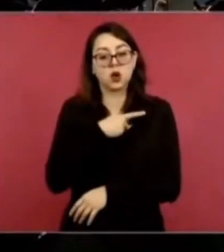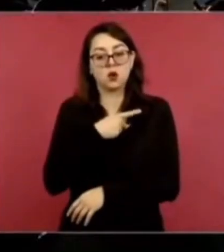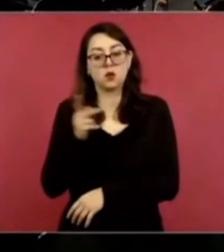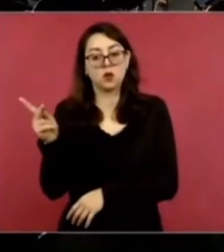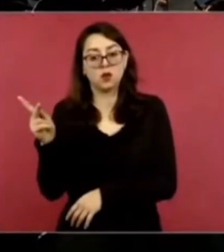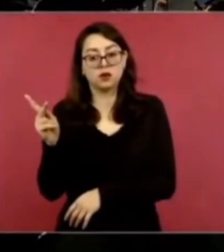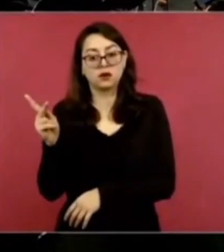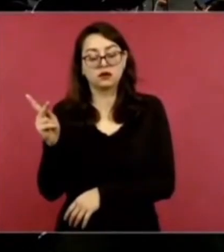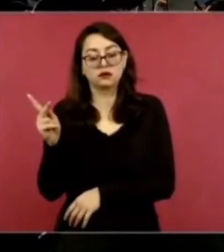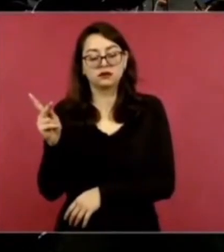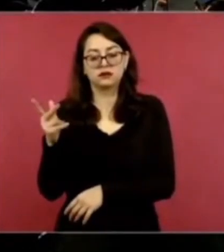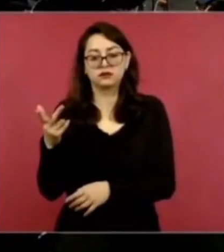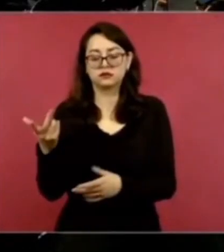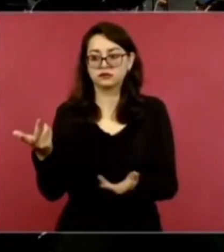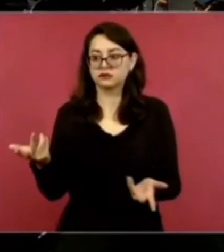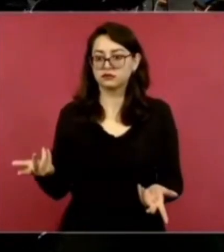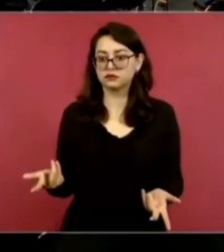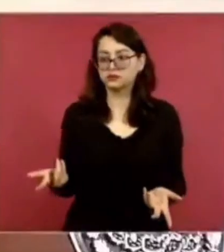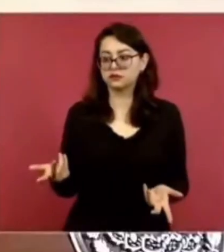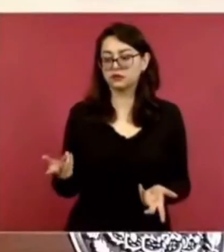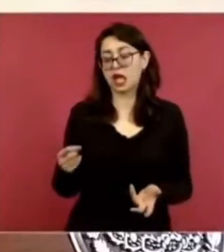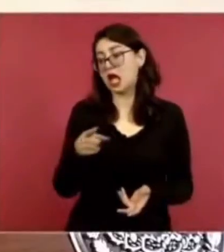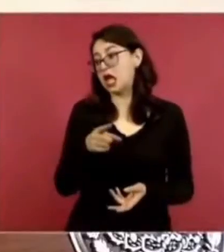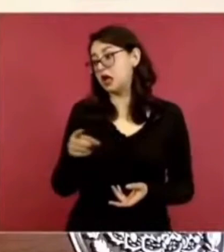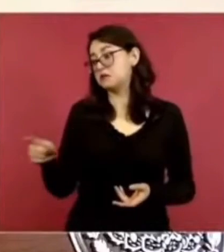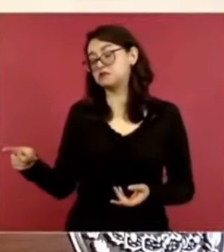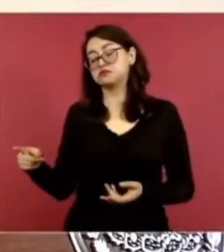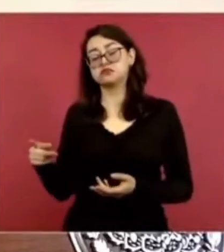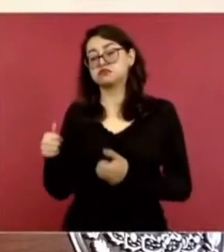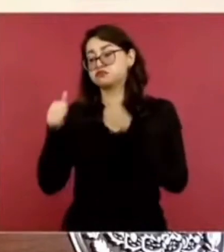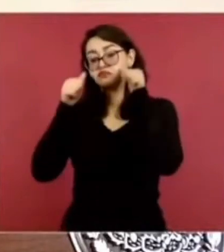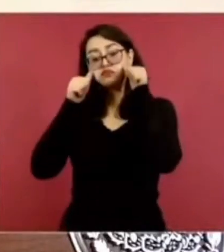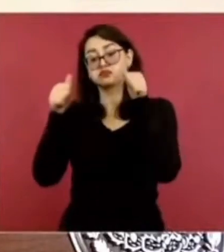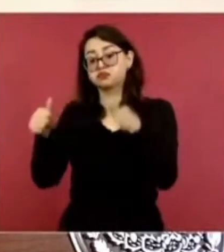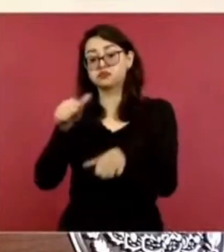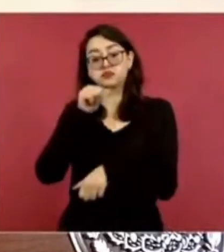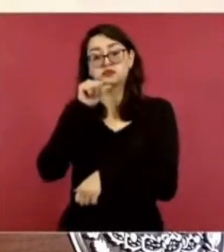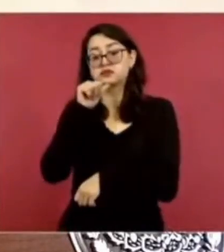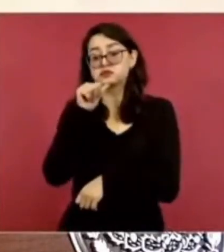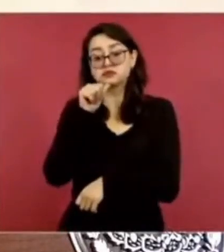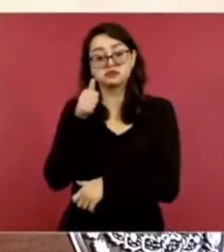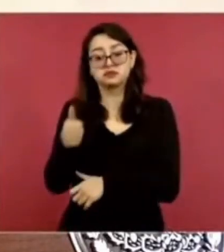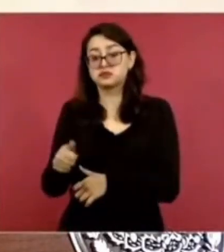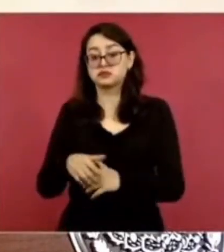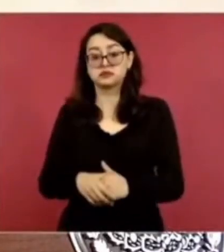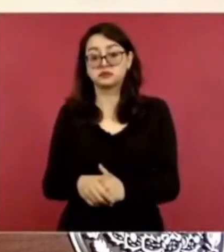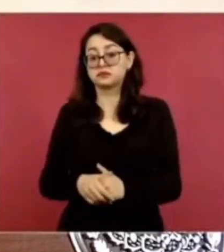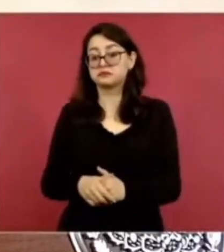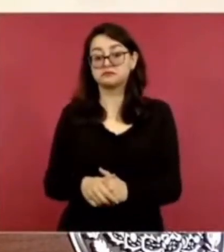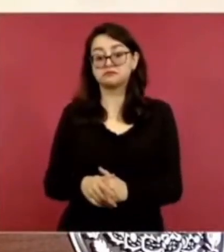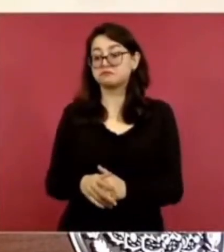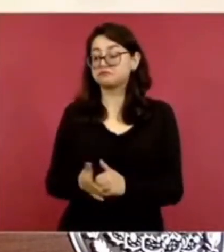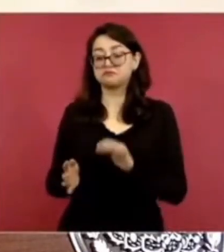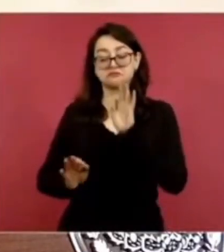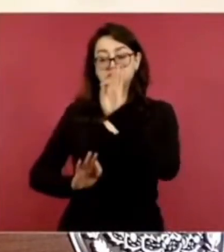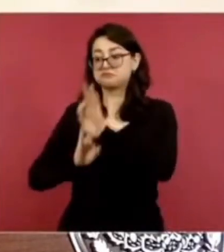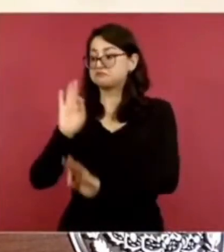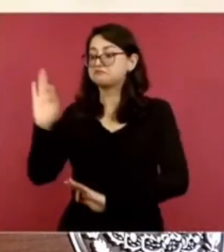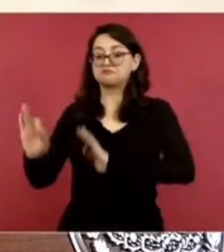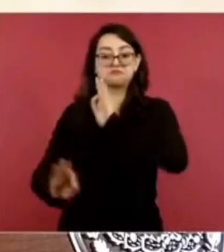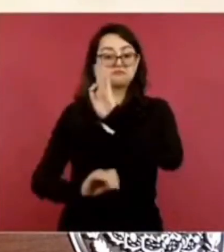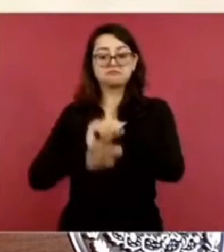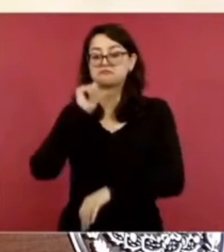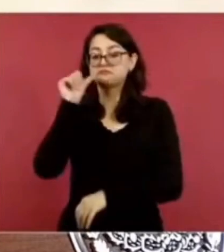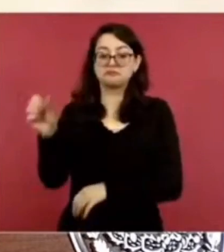¿qué no vamos a ayudar a los más necesitados,